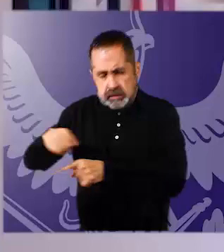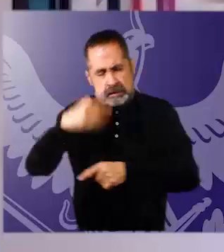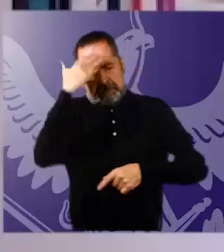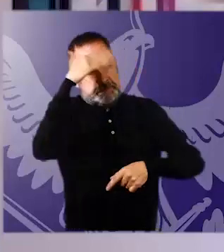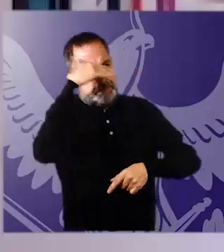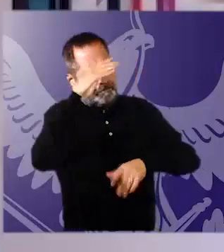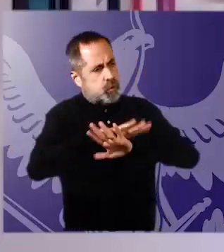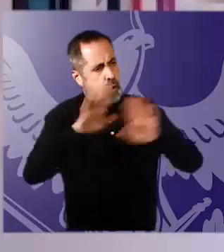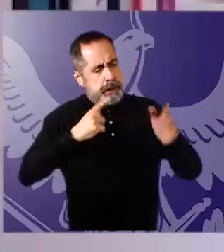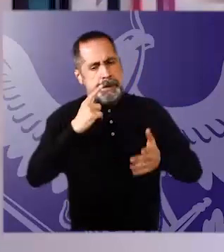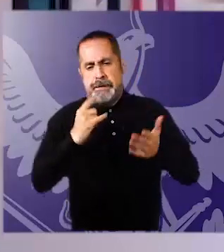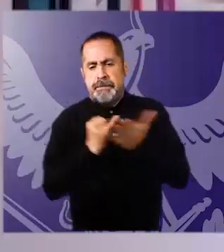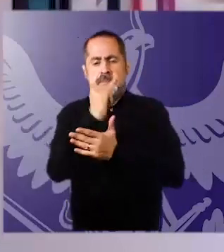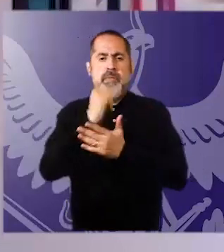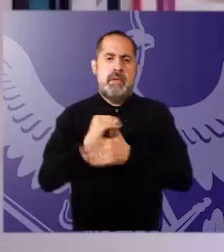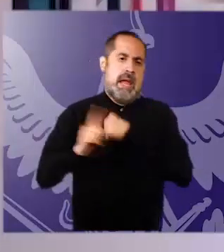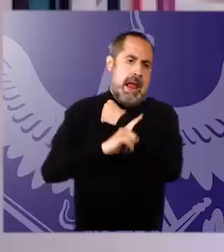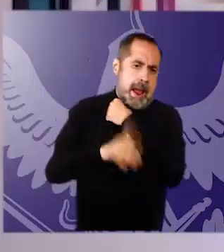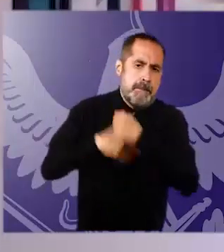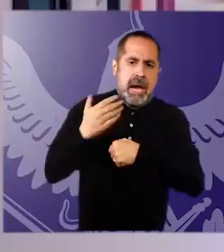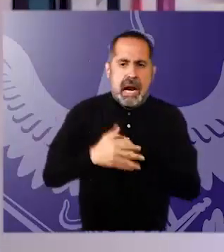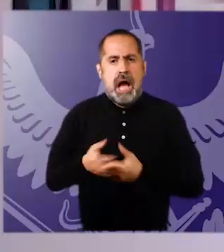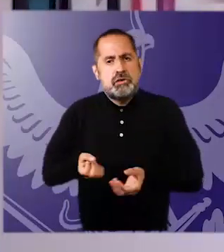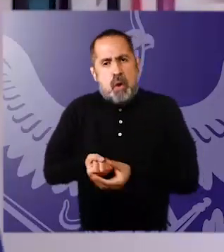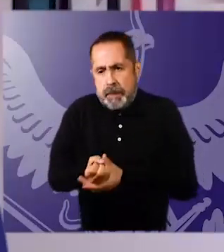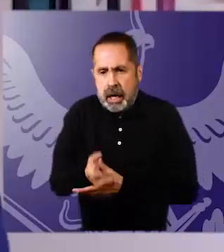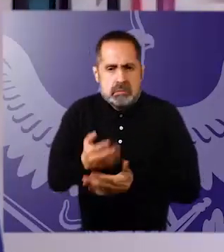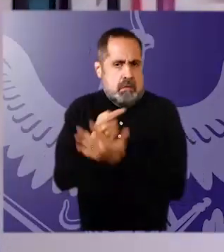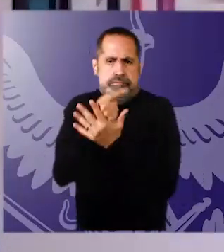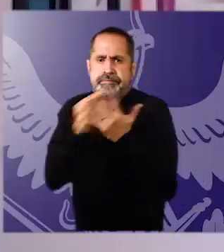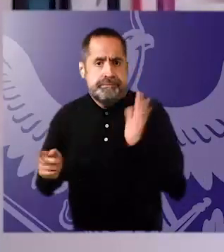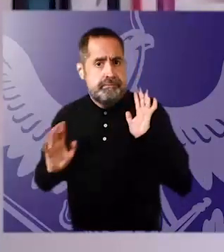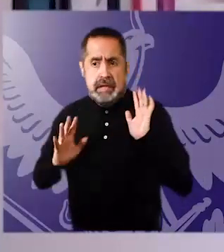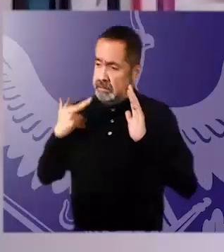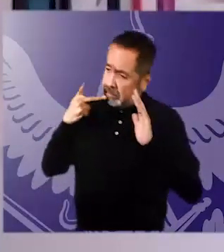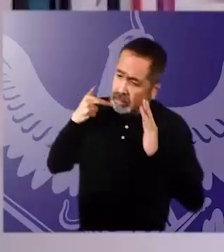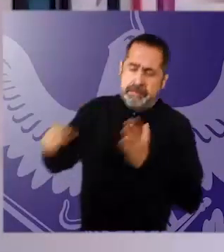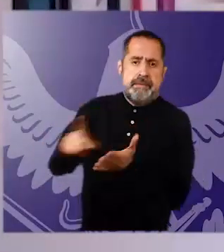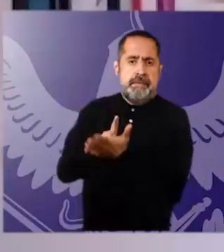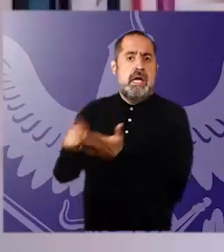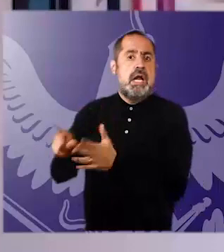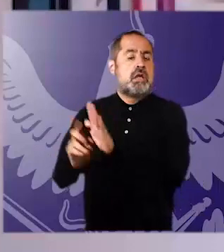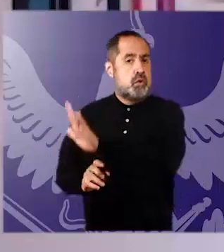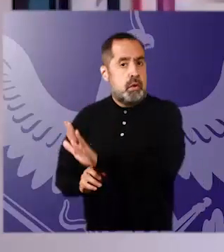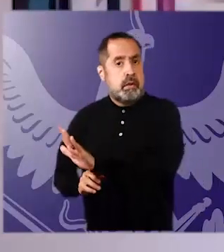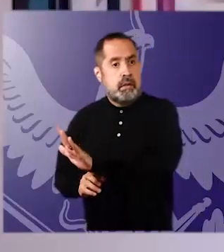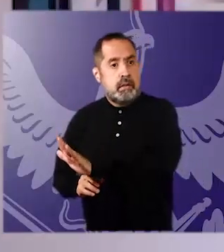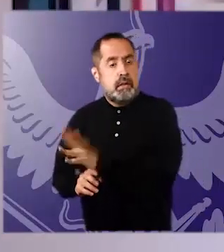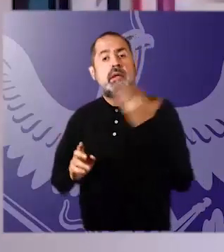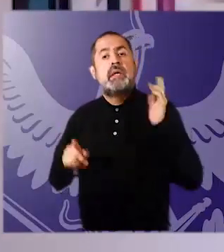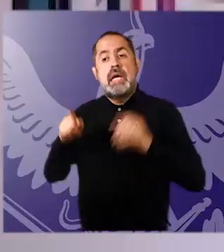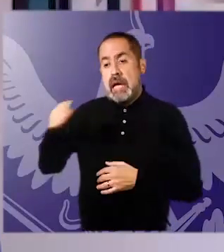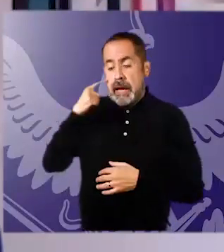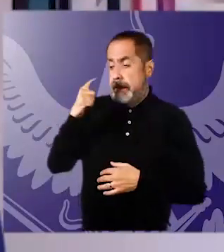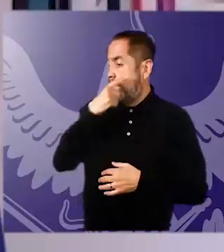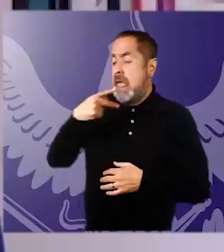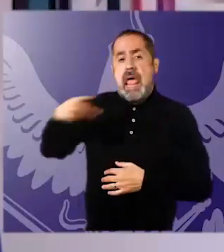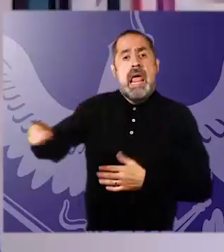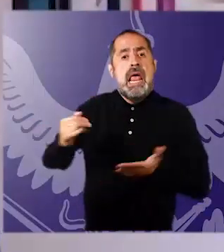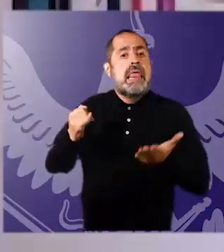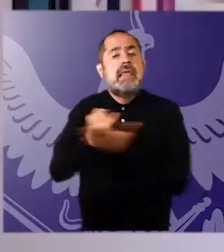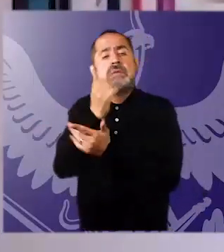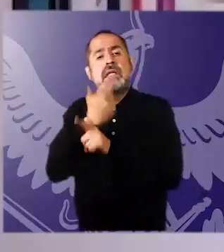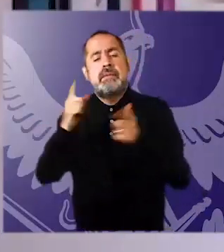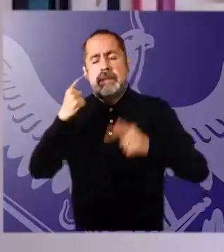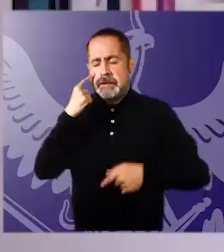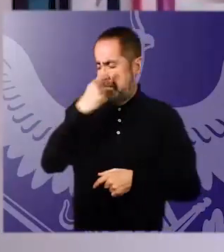informada sobre el embarazo y el parto es un derecho humano básico, lo cual incluye el derecho a